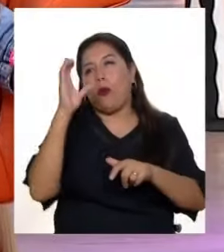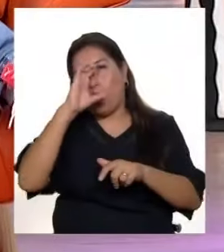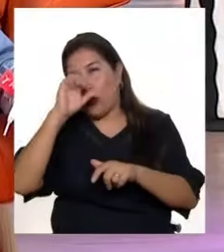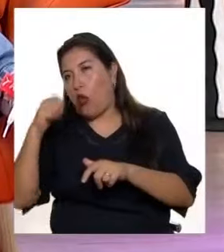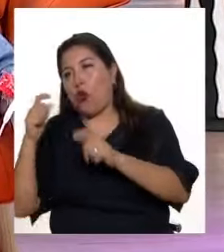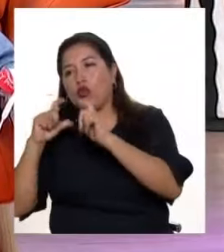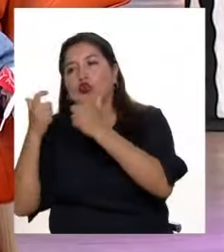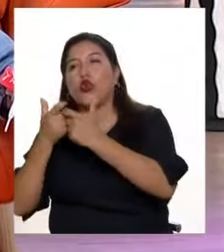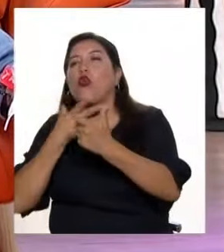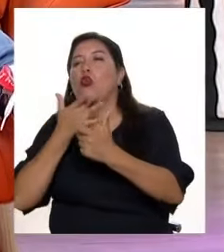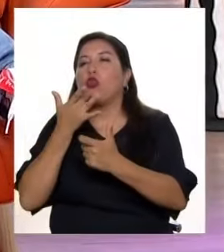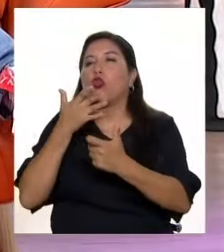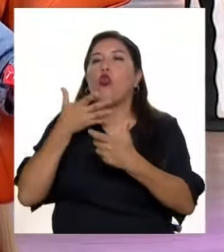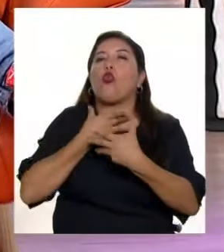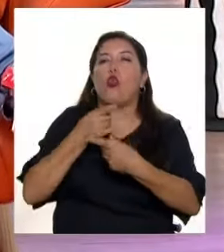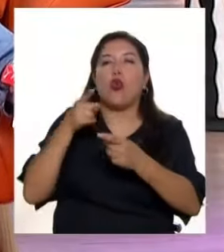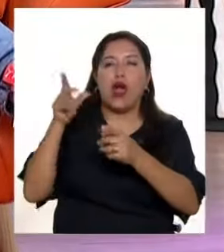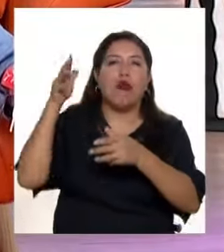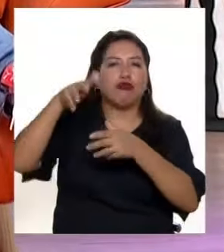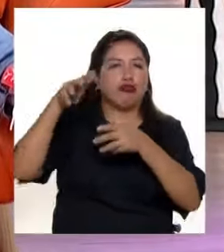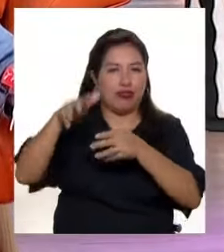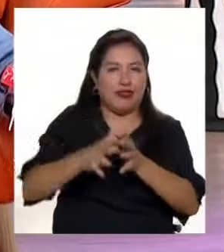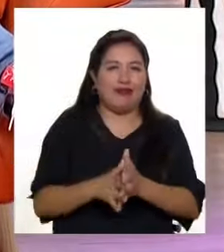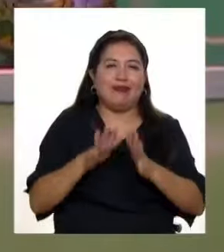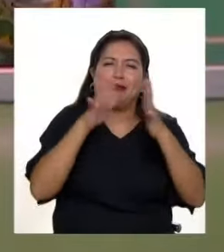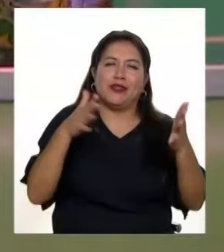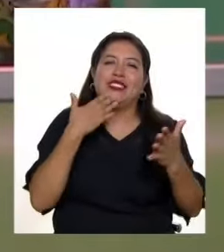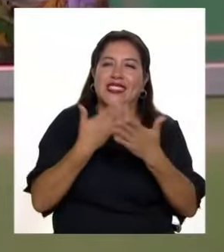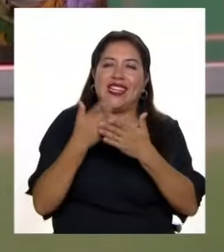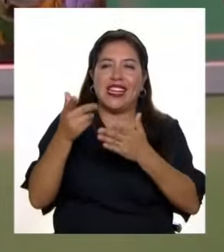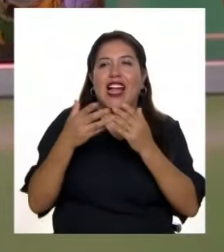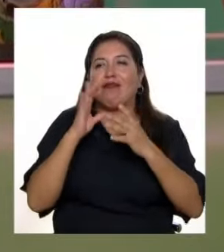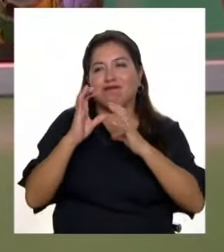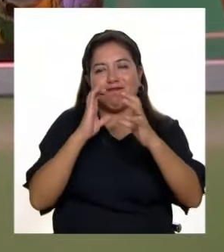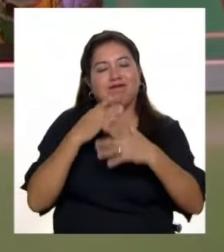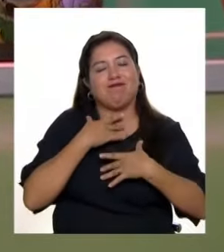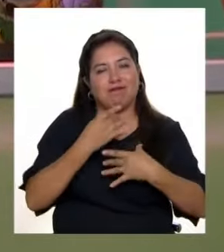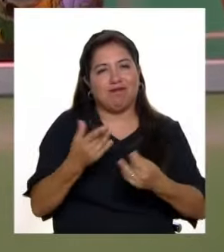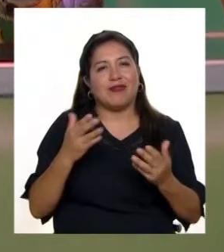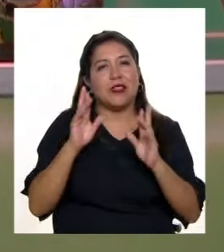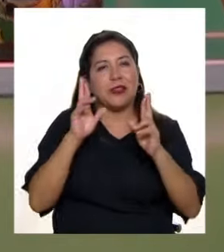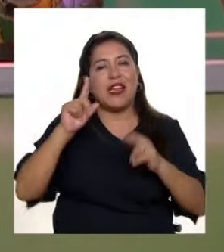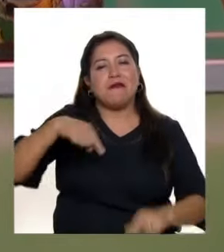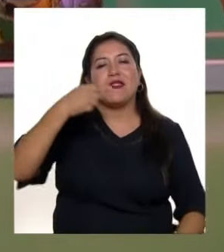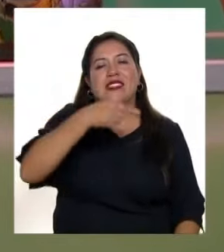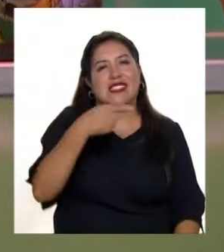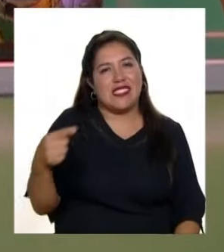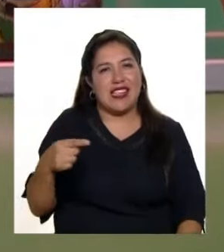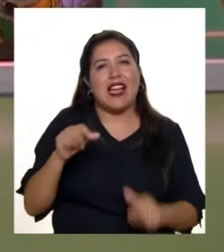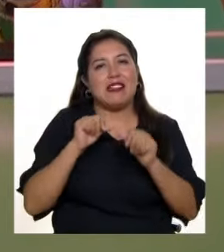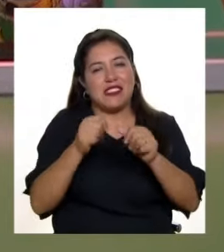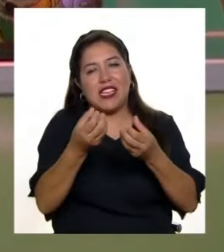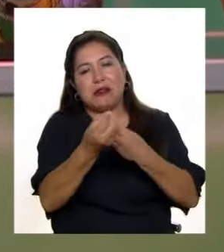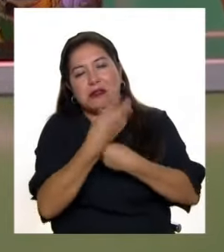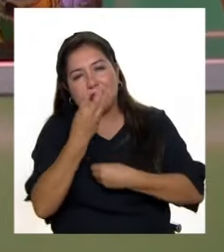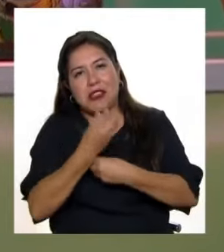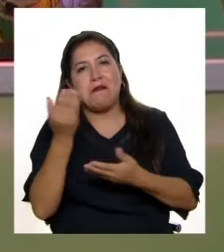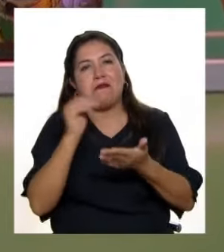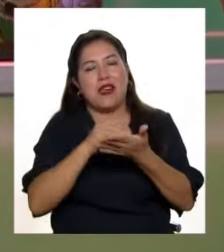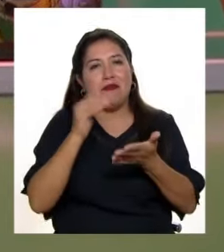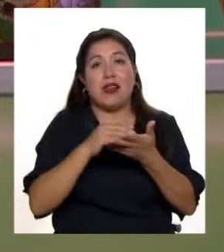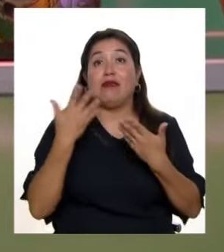conversar contigo, Andrés. Muchísimas gracias. Un aplauso, por favor, para Andrés. Gracias. Te esperamos la próxima semana para que nos sigas orientando, por favor, sí, con sí, esto. Es